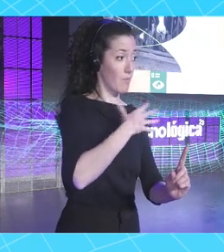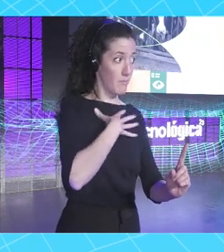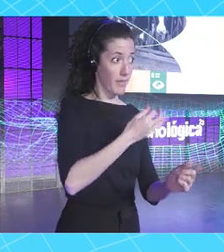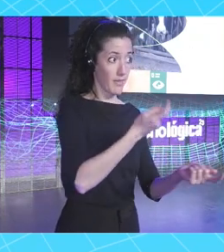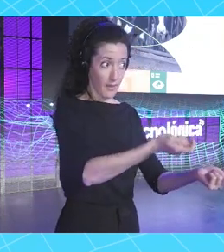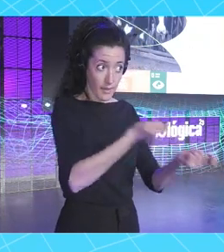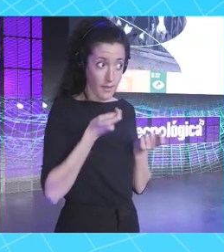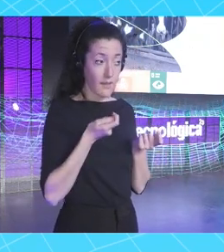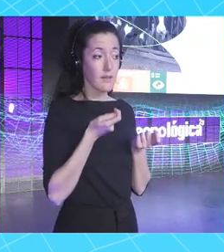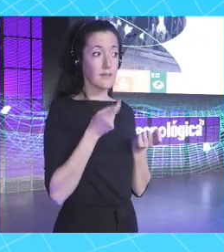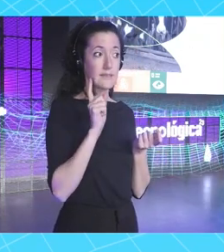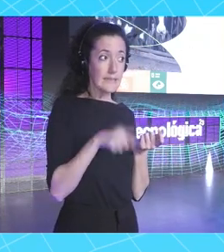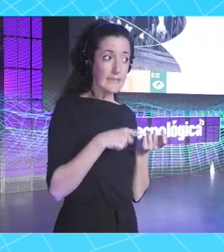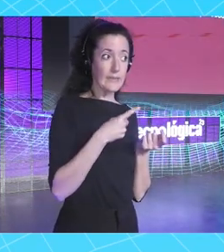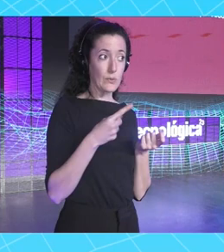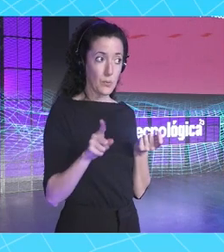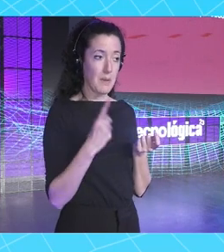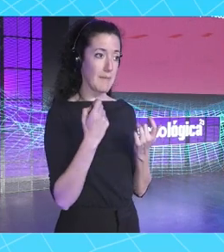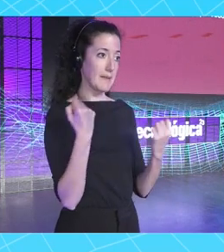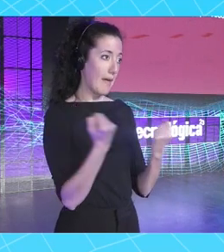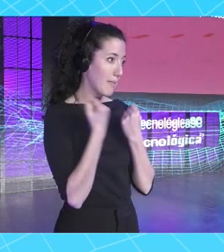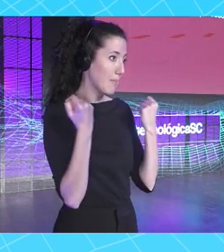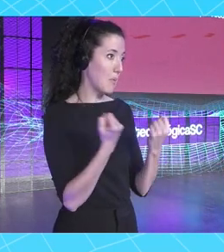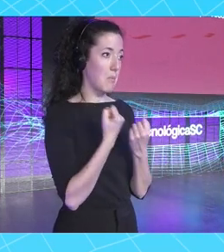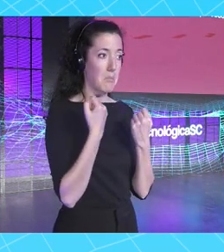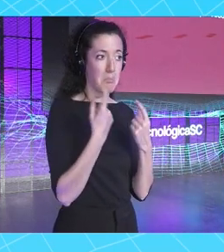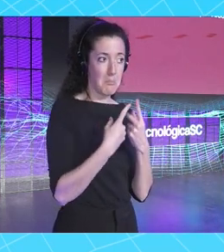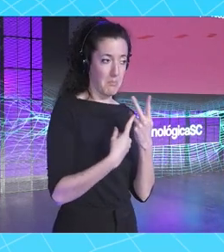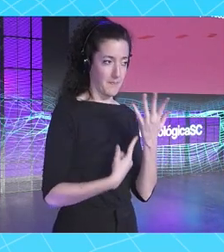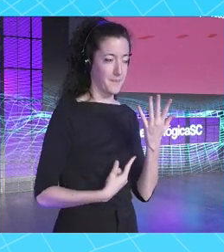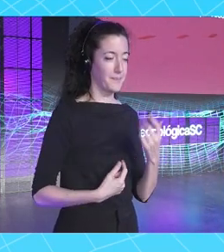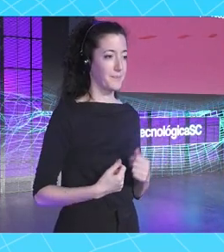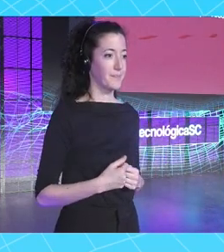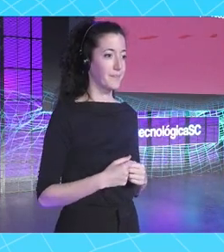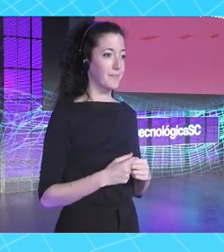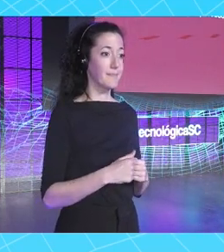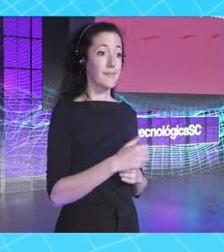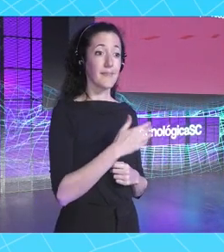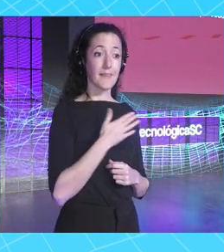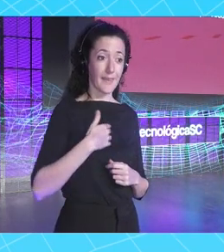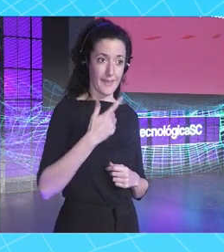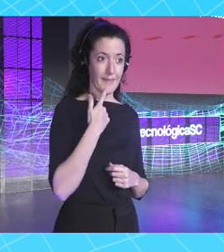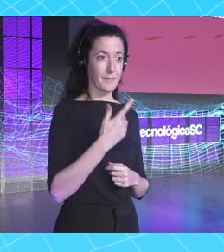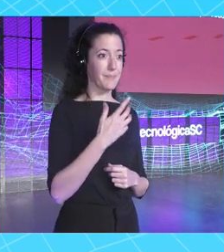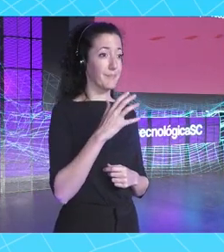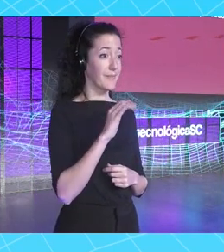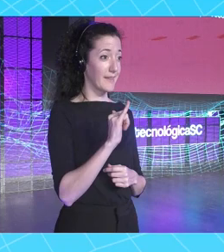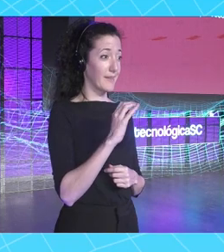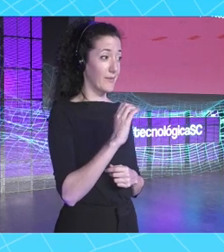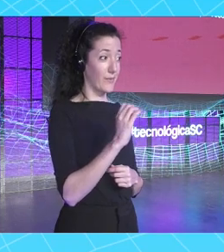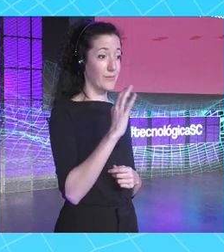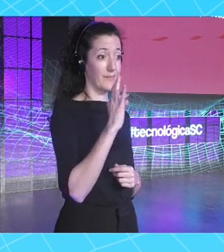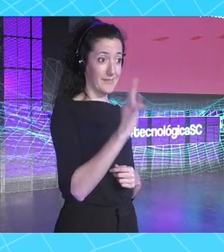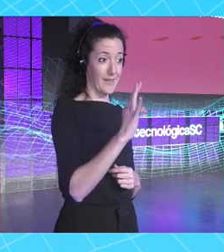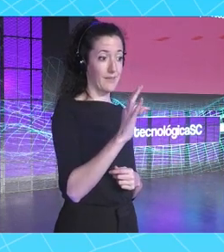otras con otras acciones vale es decir en la parte de líote 2.0 o en esta segunda